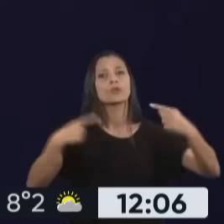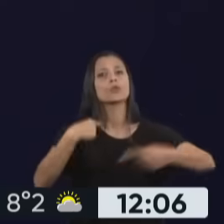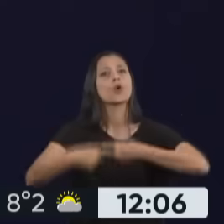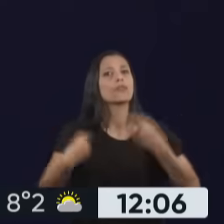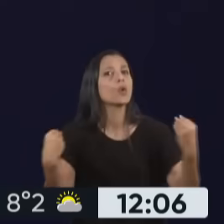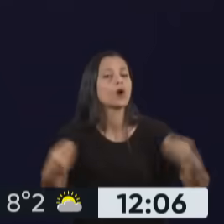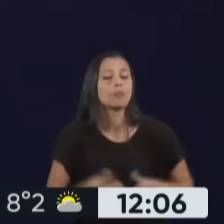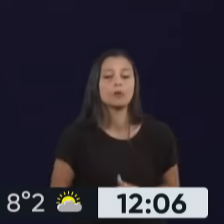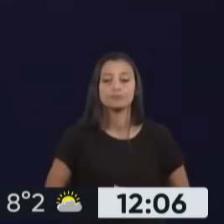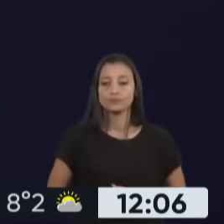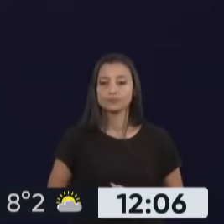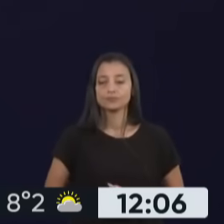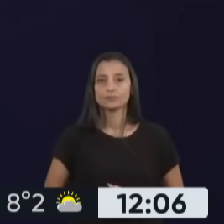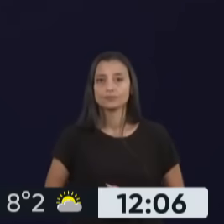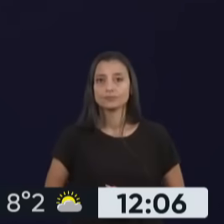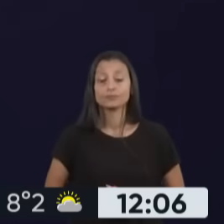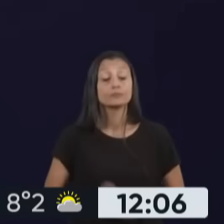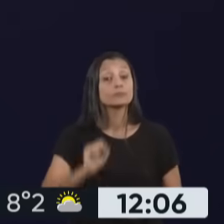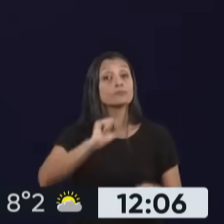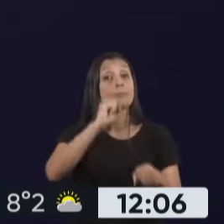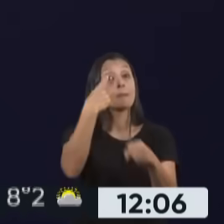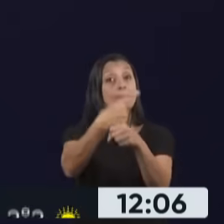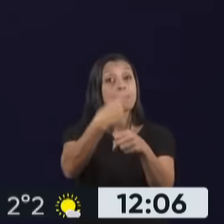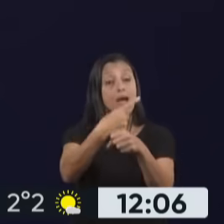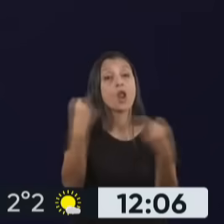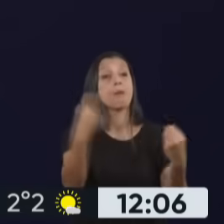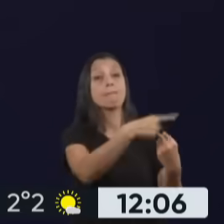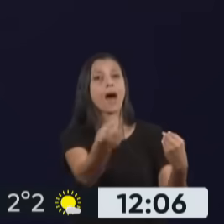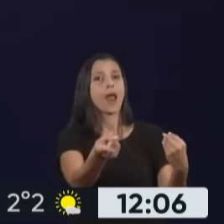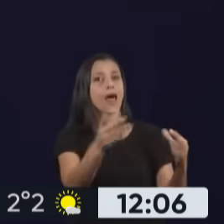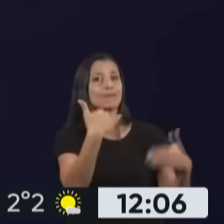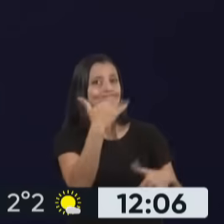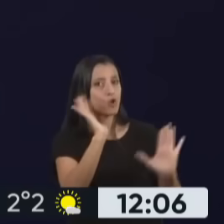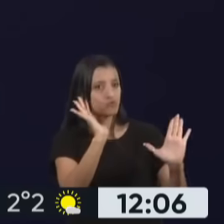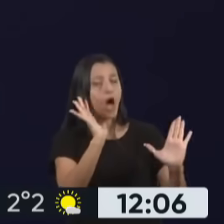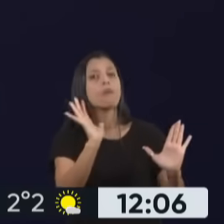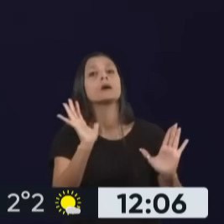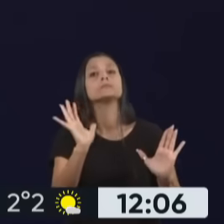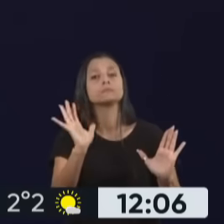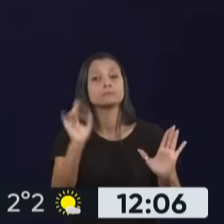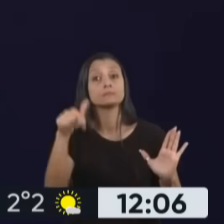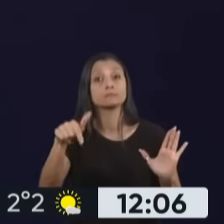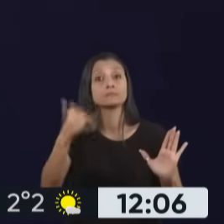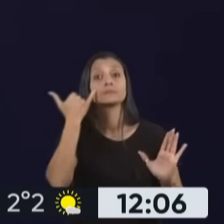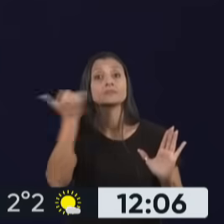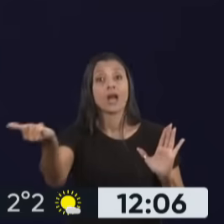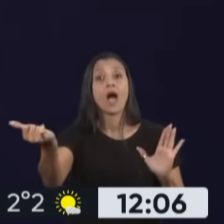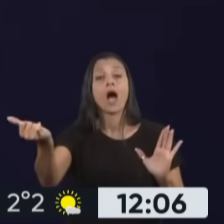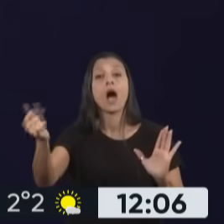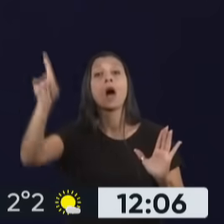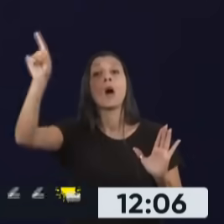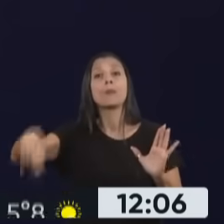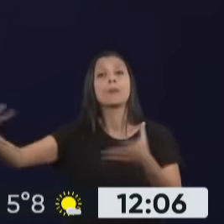diálogo? Bueno, primero, para quien no lo saben, llegó al país una misión técnica del